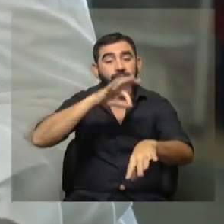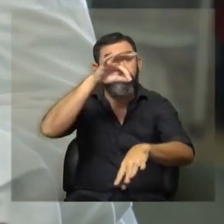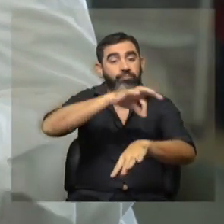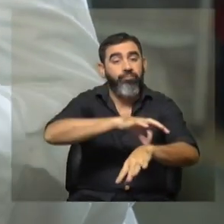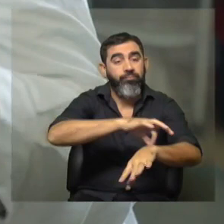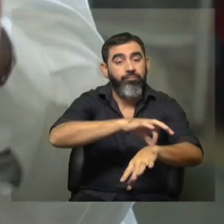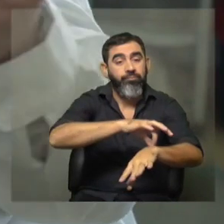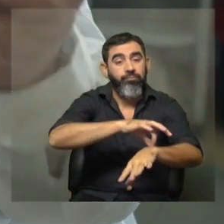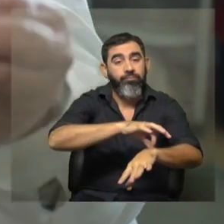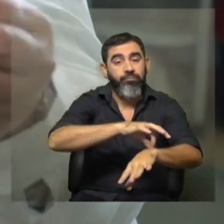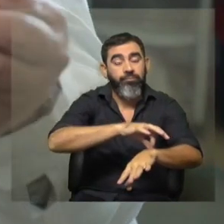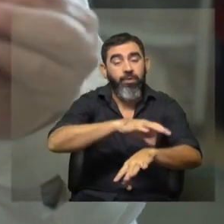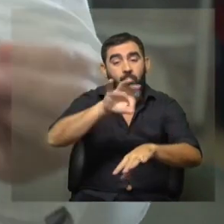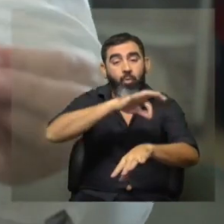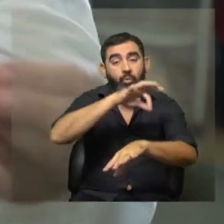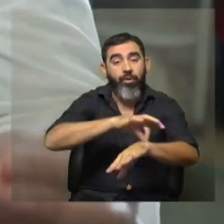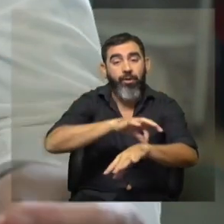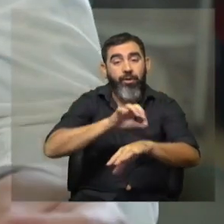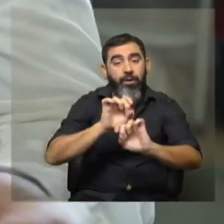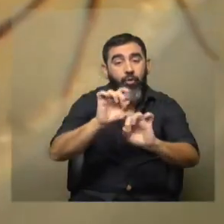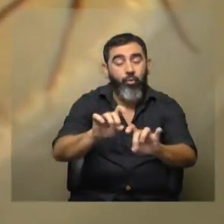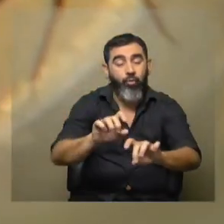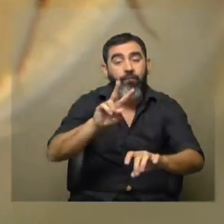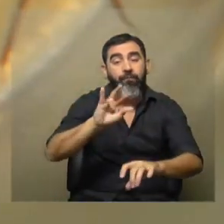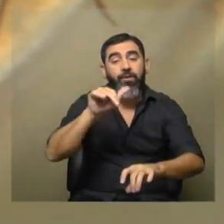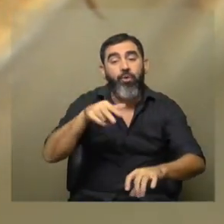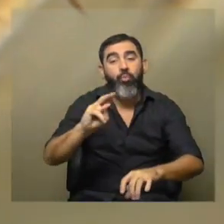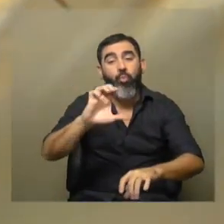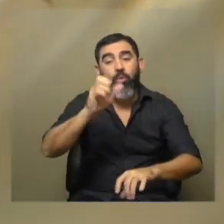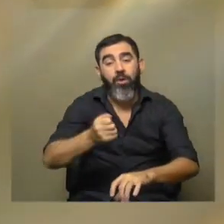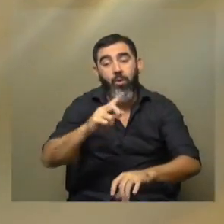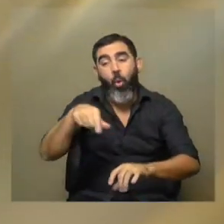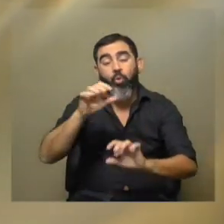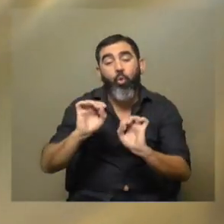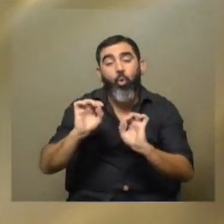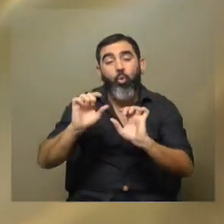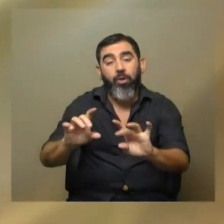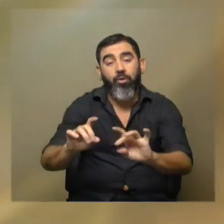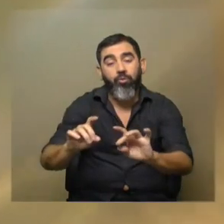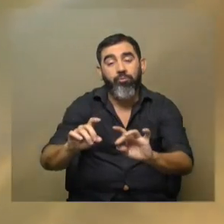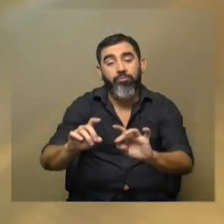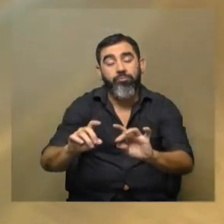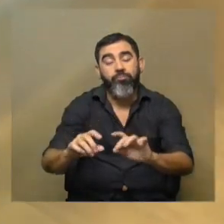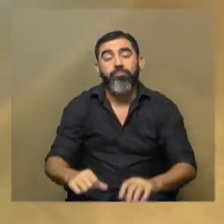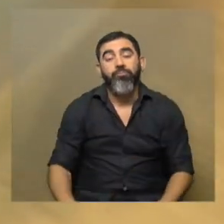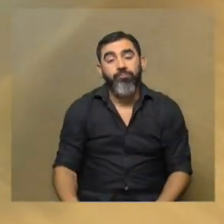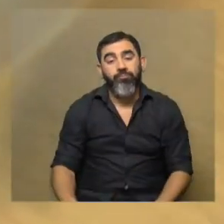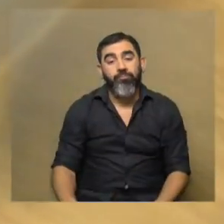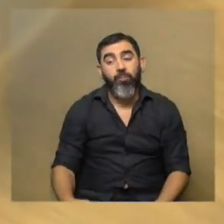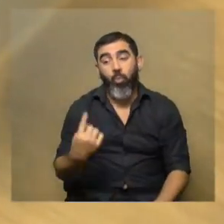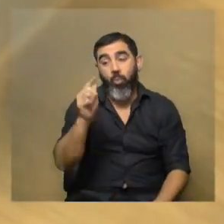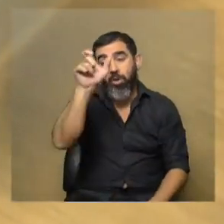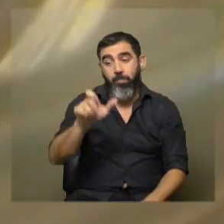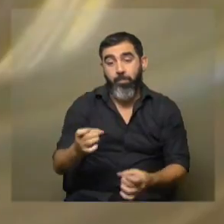es a través del insecto transmisor, que es la vinchuca. Después tenemos el mecanismo de transmisión transfusional, o sea, una